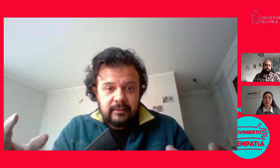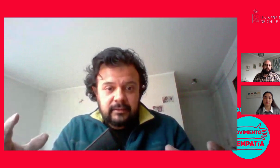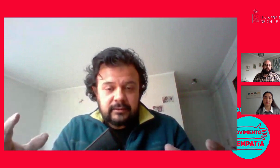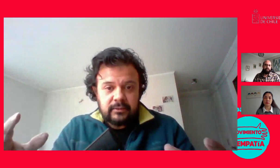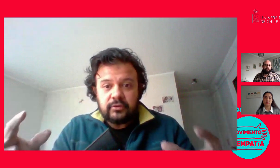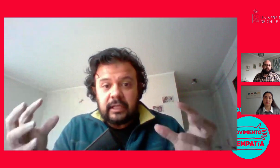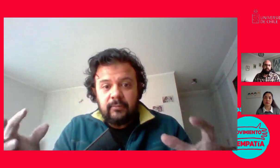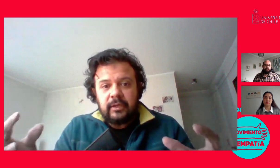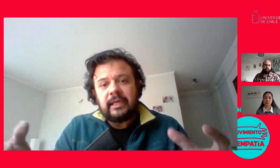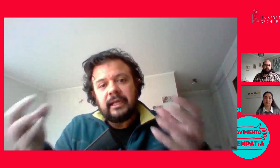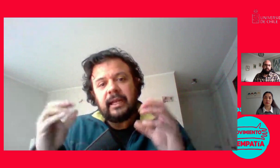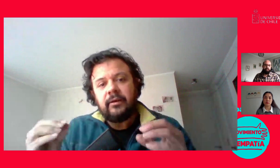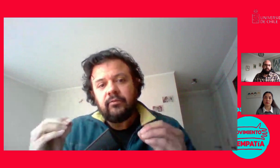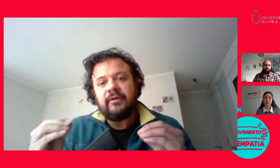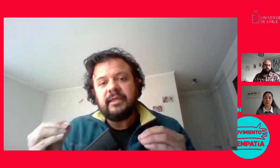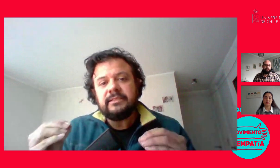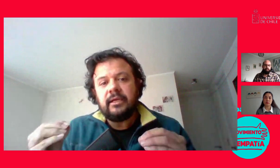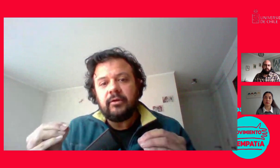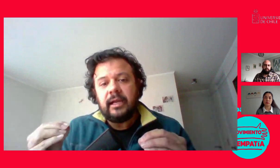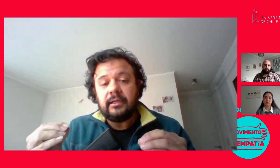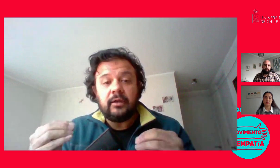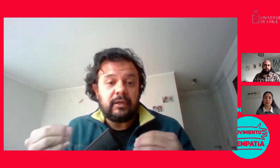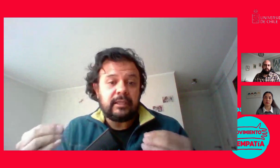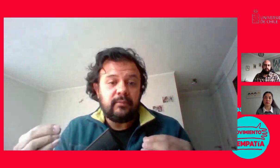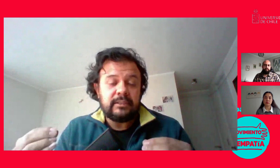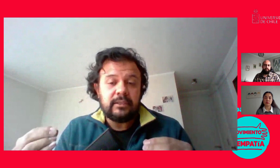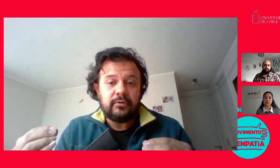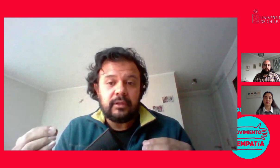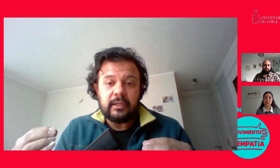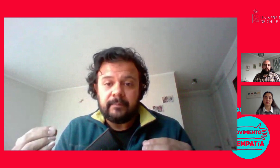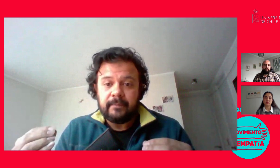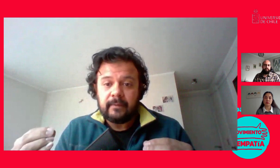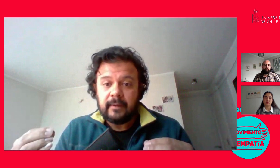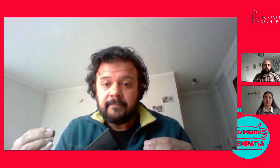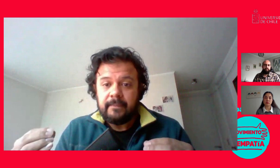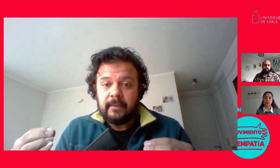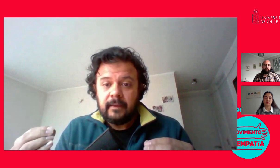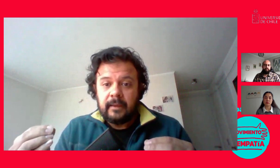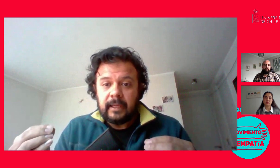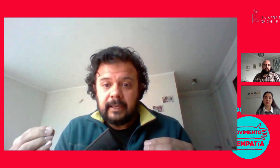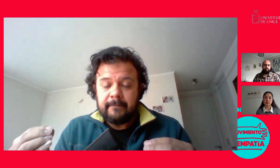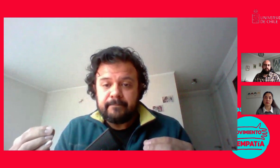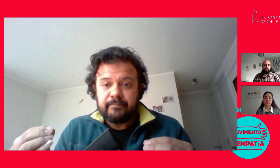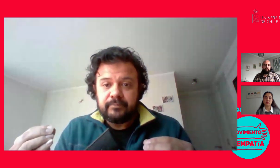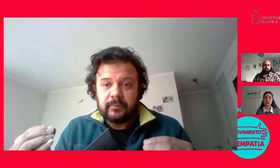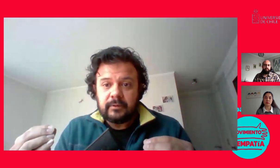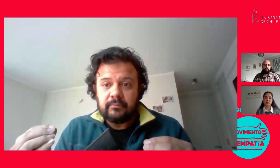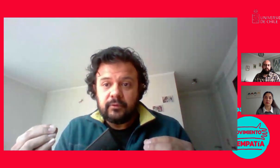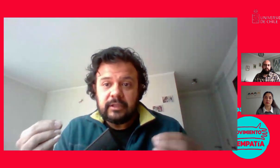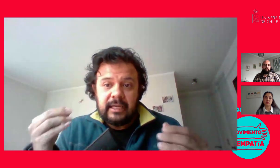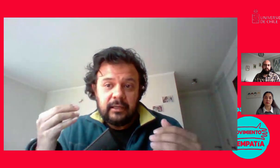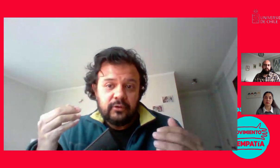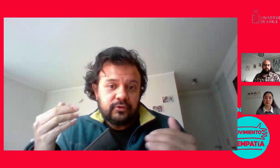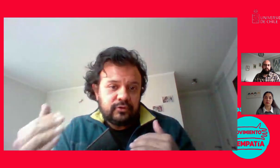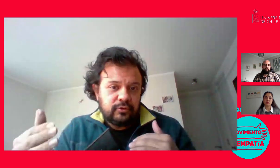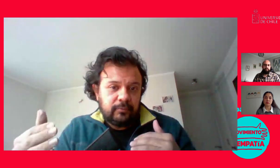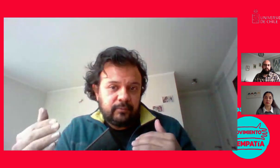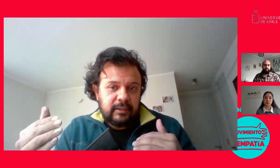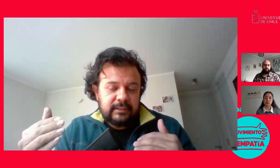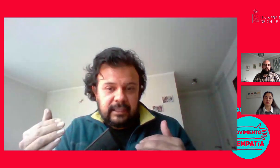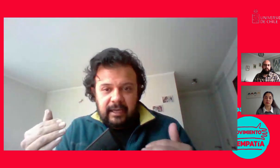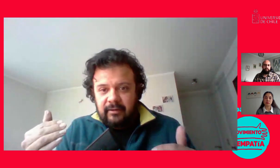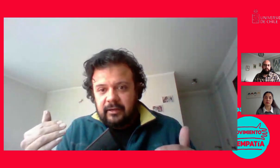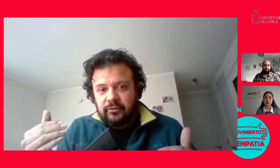variantes, ¿cierto?, tenemos que generar una evidencia local, que es lo que estamos haciendo hoy día, ¿ya? Me gustaría que el doctor